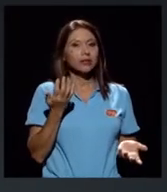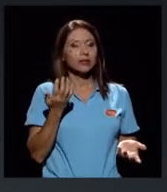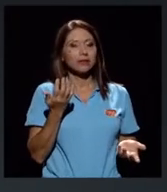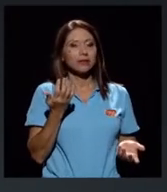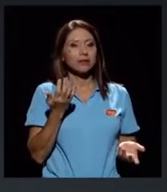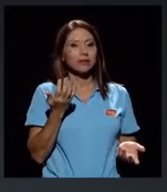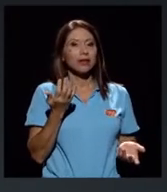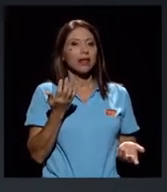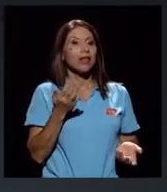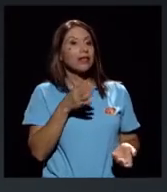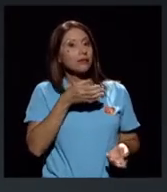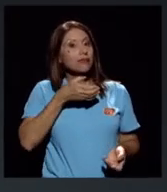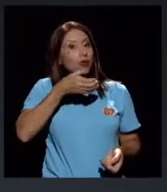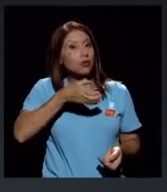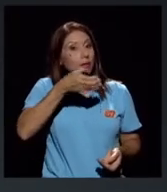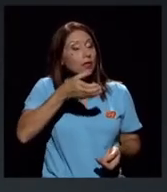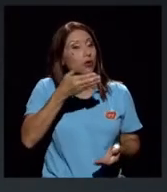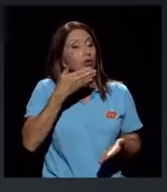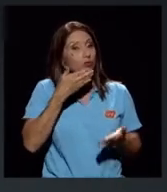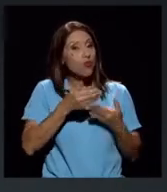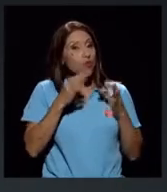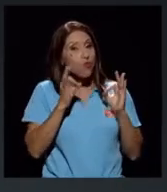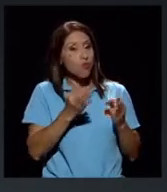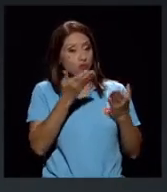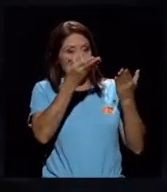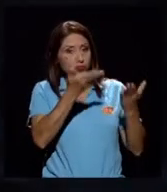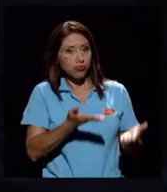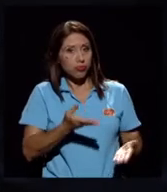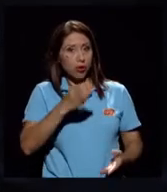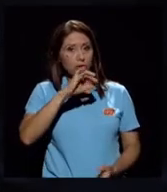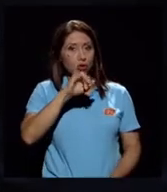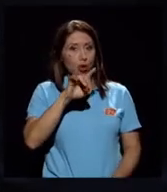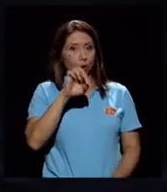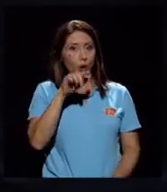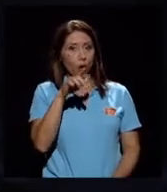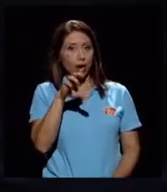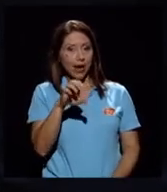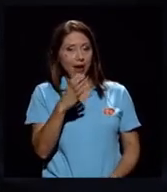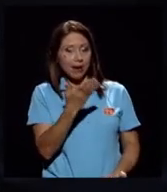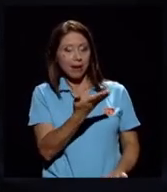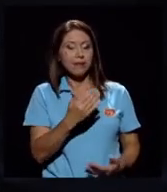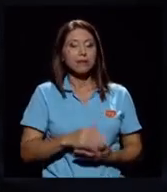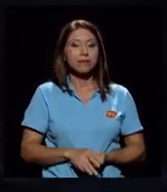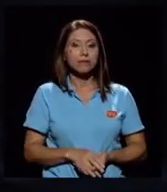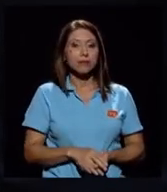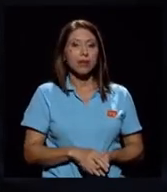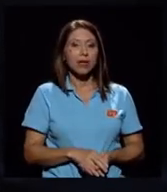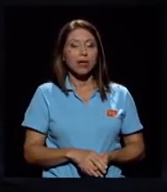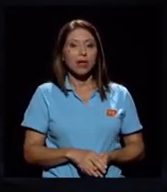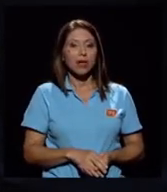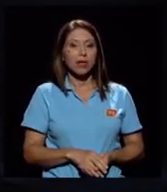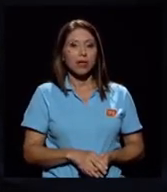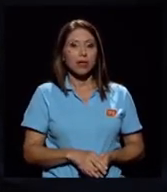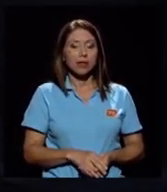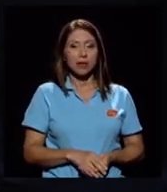observaciones muy juiciosas que jorge ha tenido y